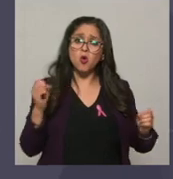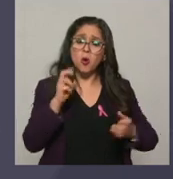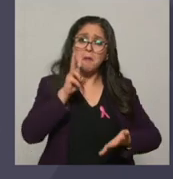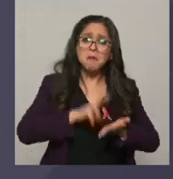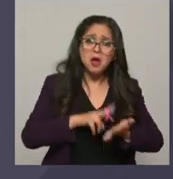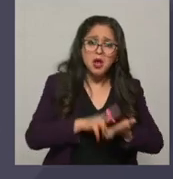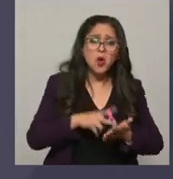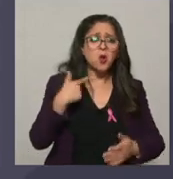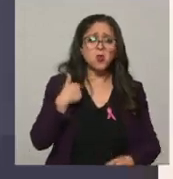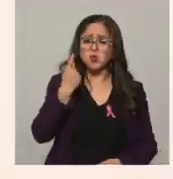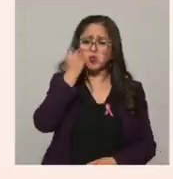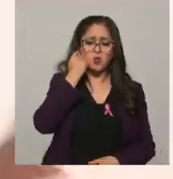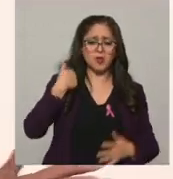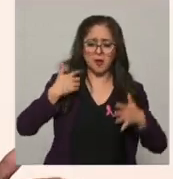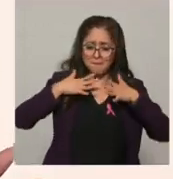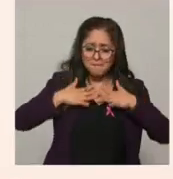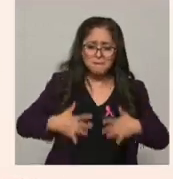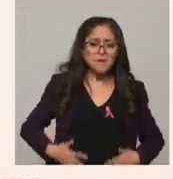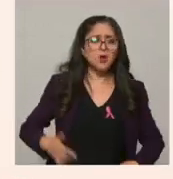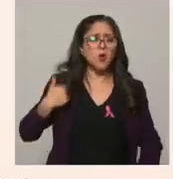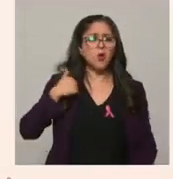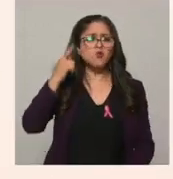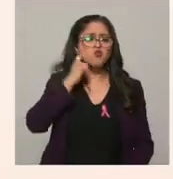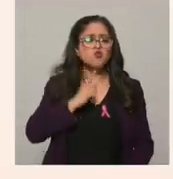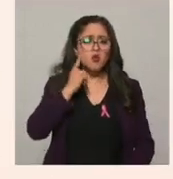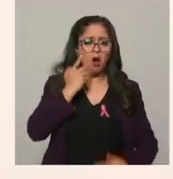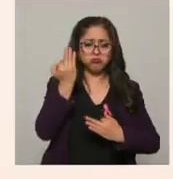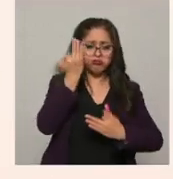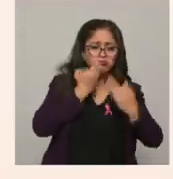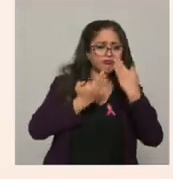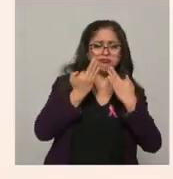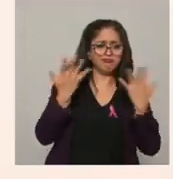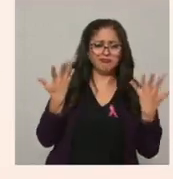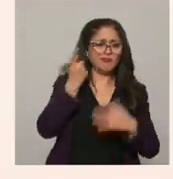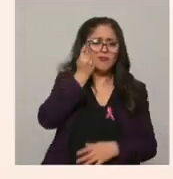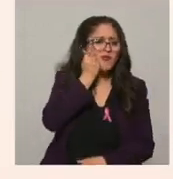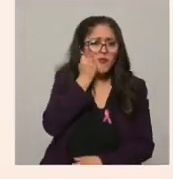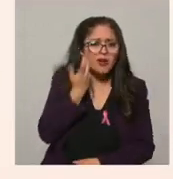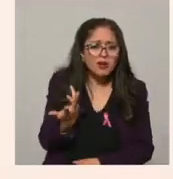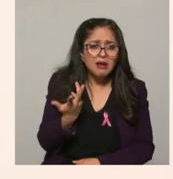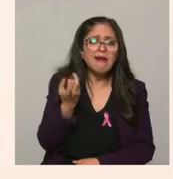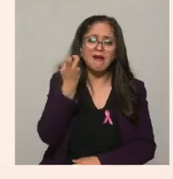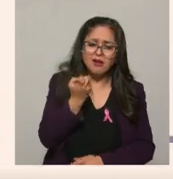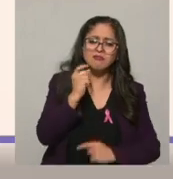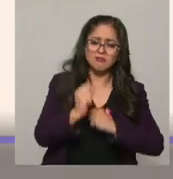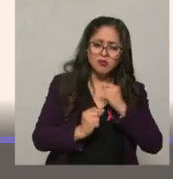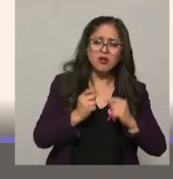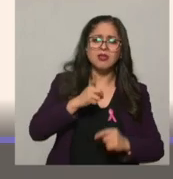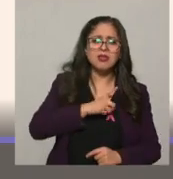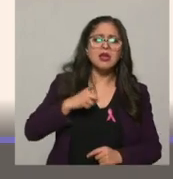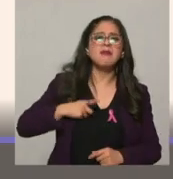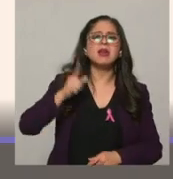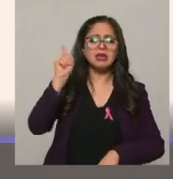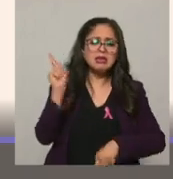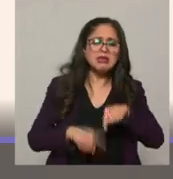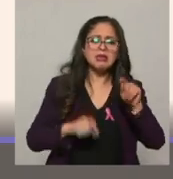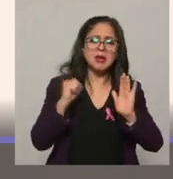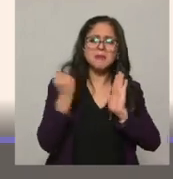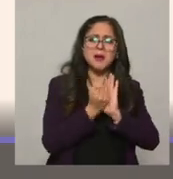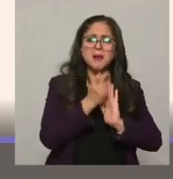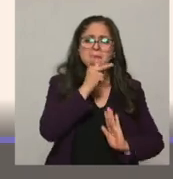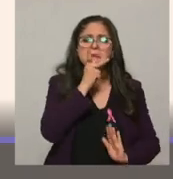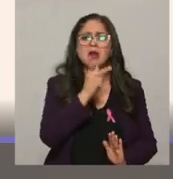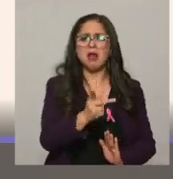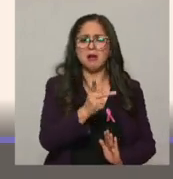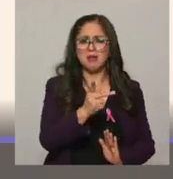importa que yo me vista de mujer. Eso no importa. Tenemos que entender algo, que nos tenemos que empezar a ver sin etiquetas, porque si no